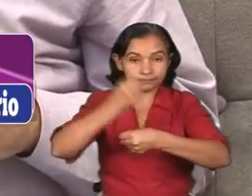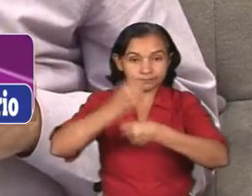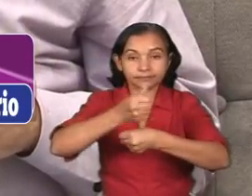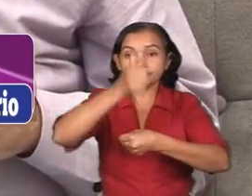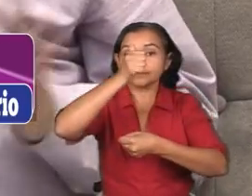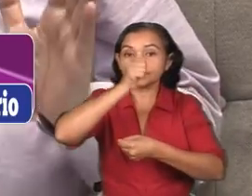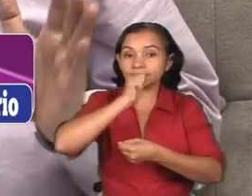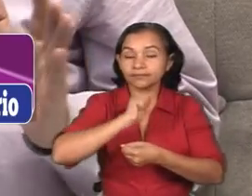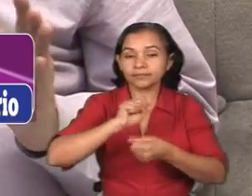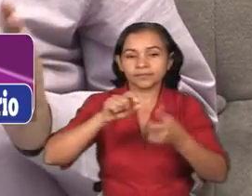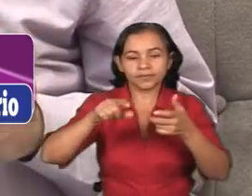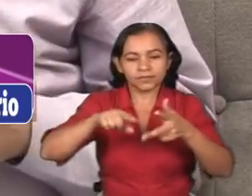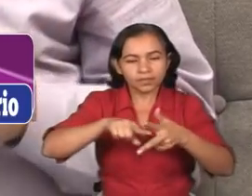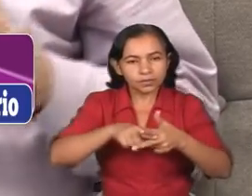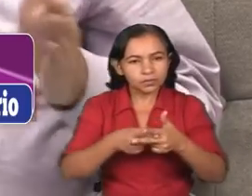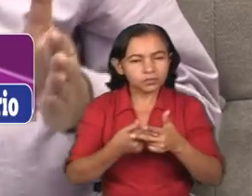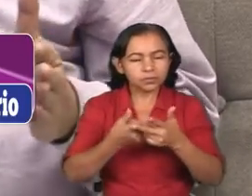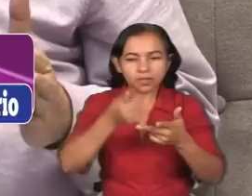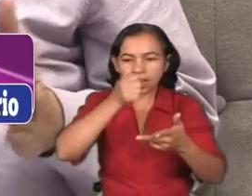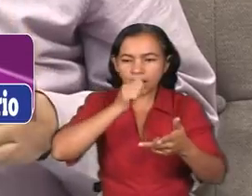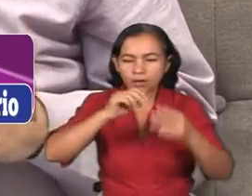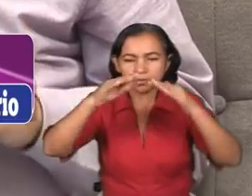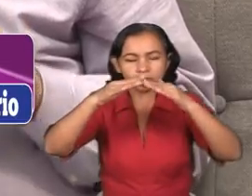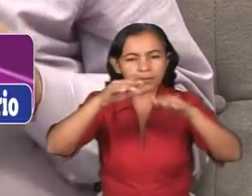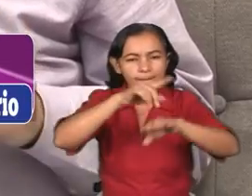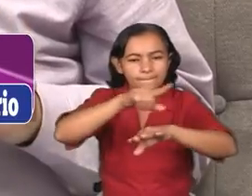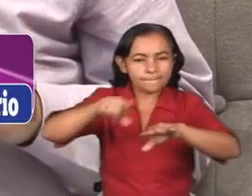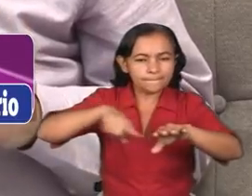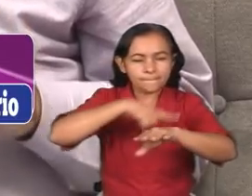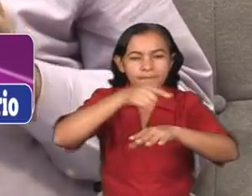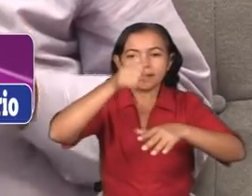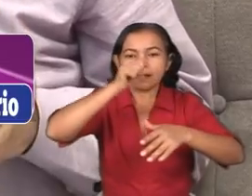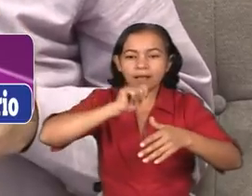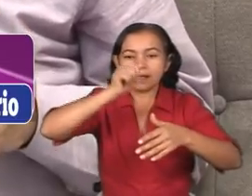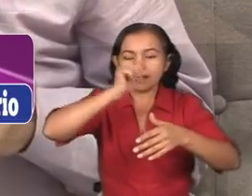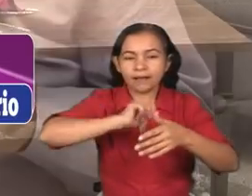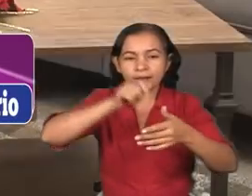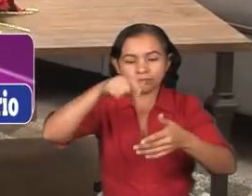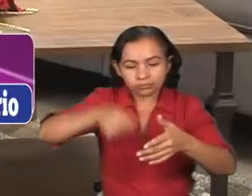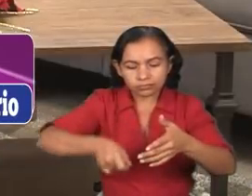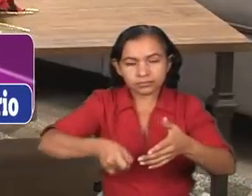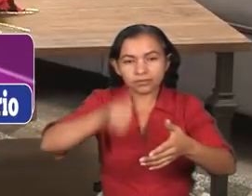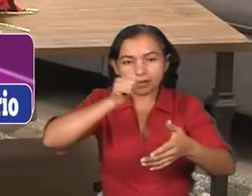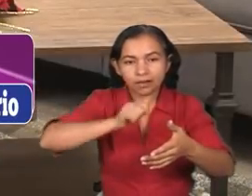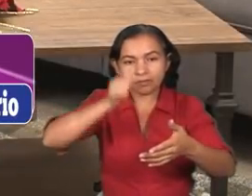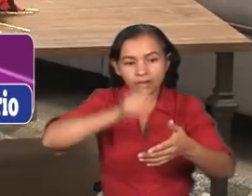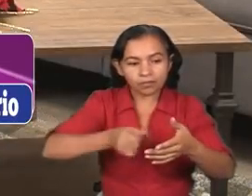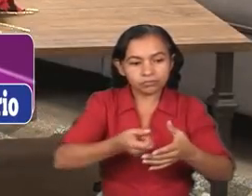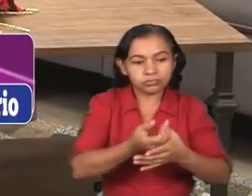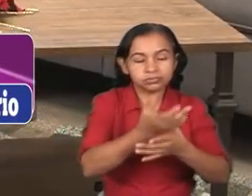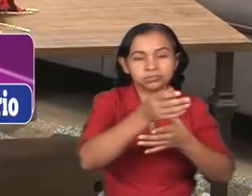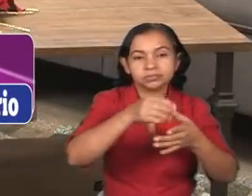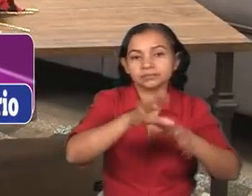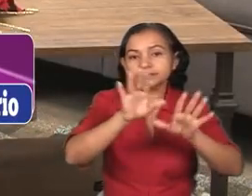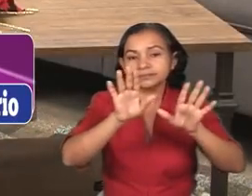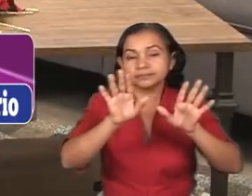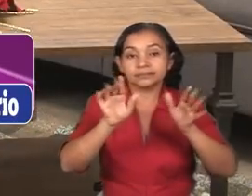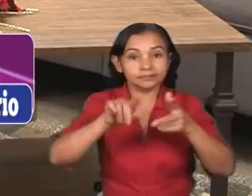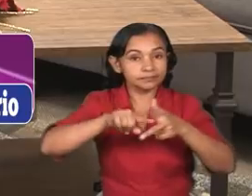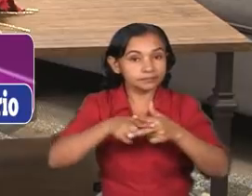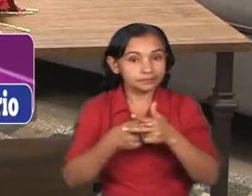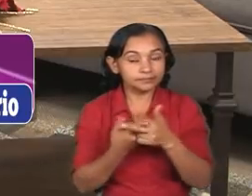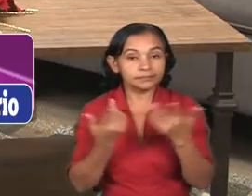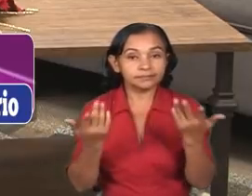a bombear al menos más horas con lo que encontró en ese momento. A partir de ahí incluso